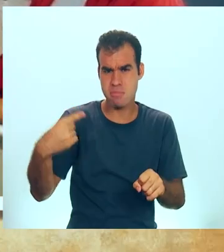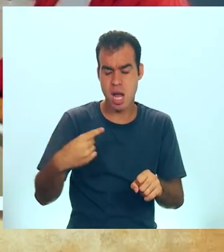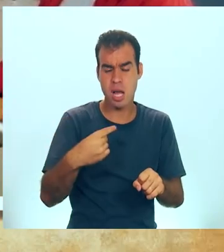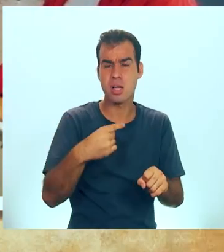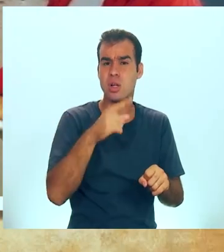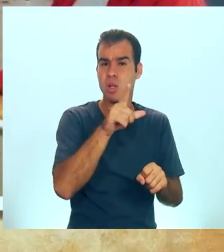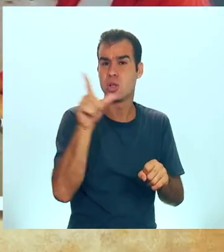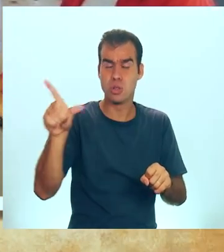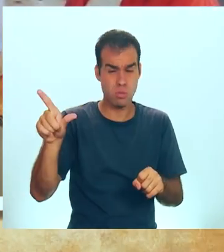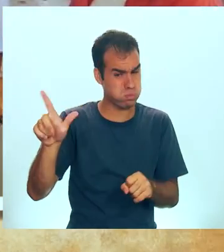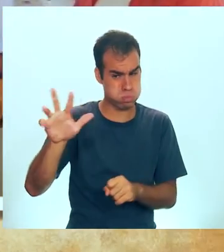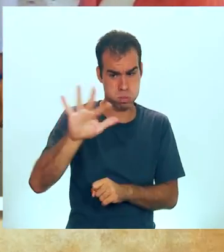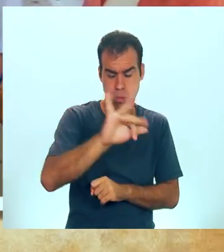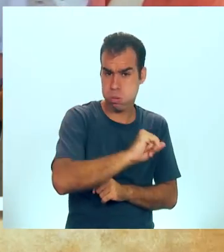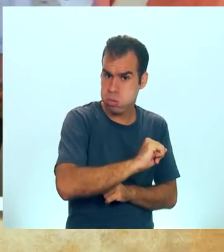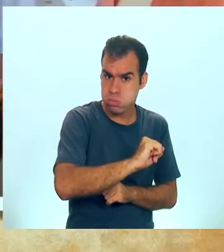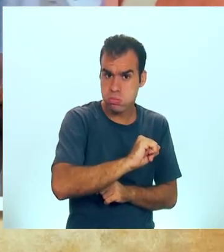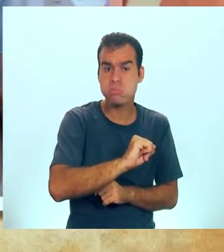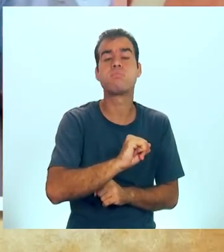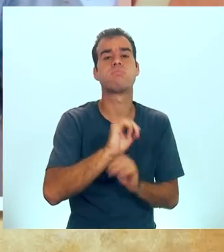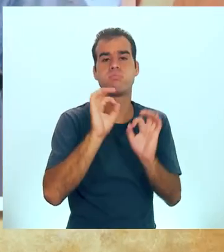de lunes a lunes,